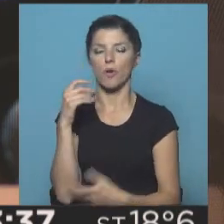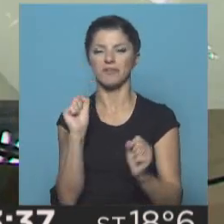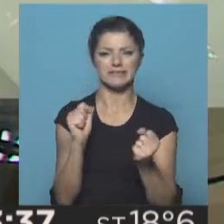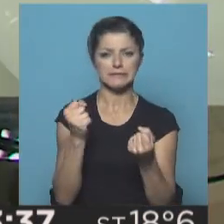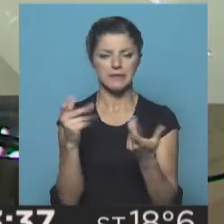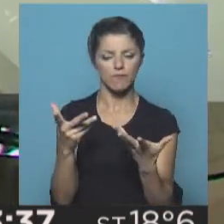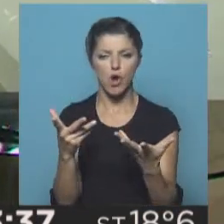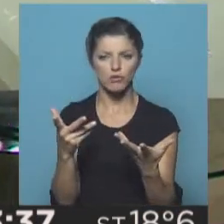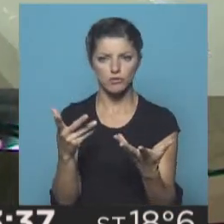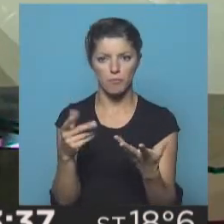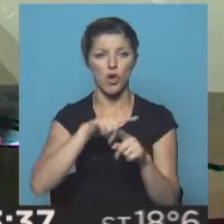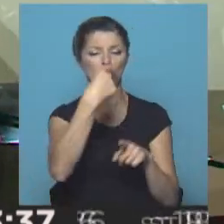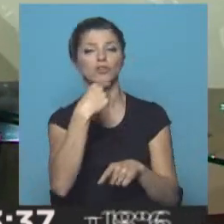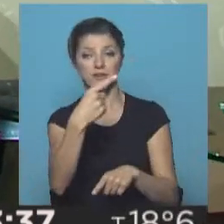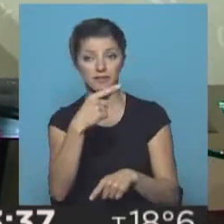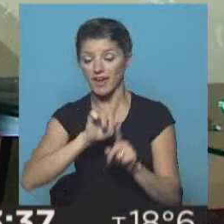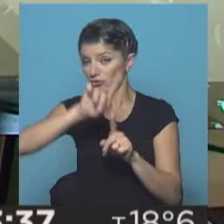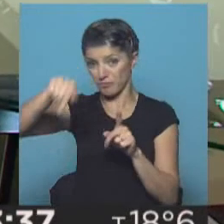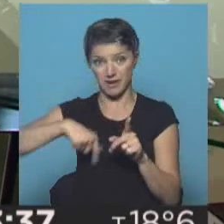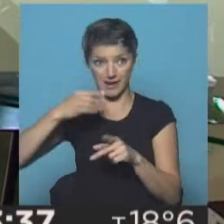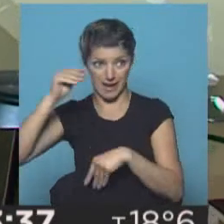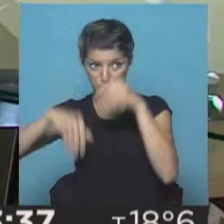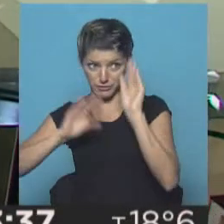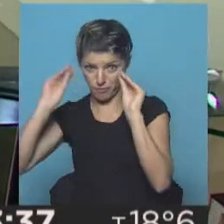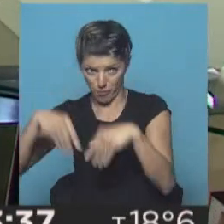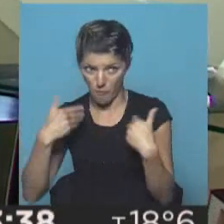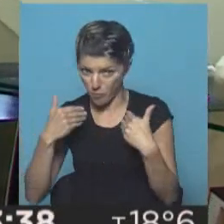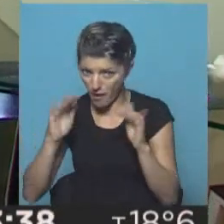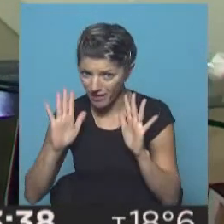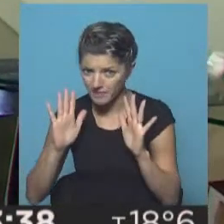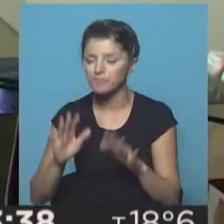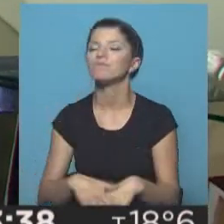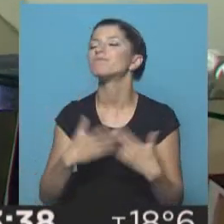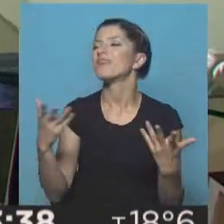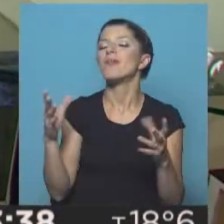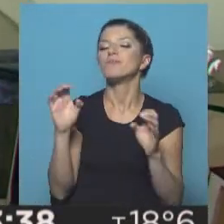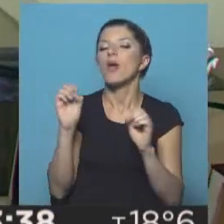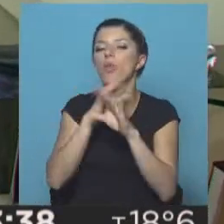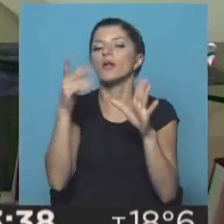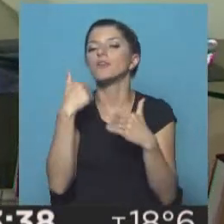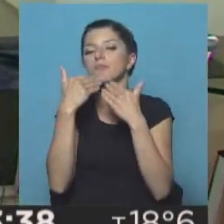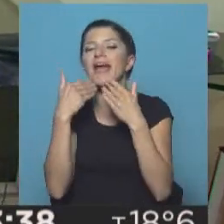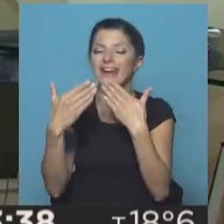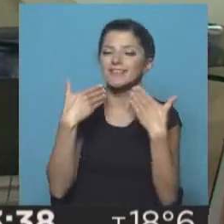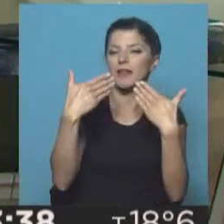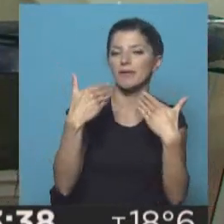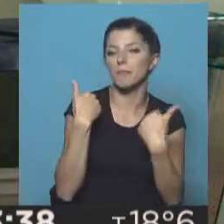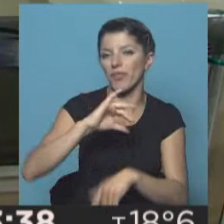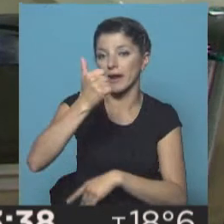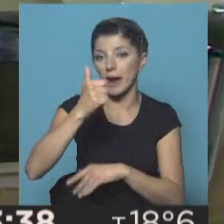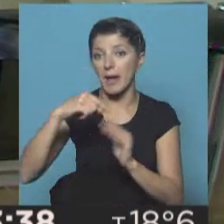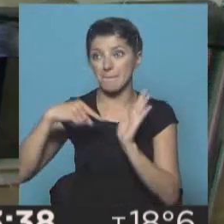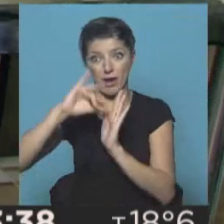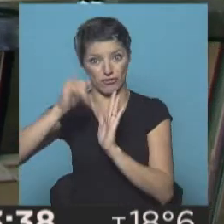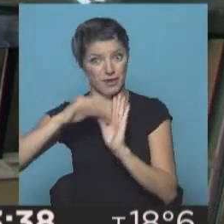fastidio por lo que está diciendo el otro, puede hacerte perder una elección. No está tan claro si el debate te permite ganar una elección. Lo que puede hacer es que la pierdas, digamos, si